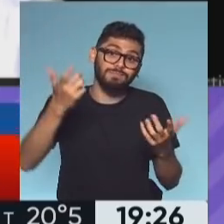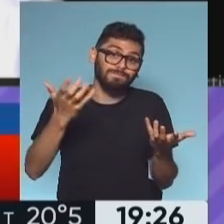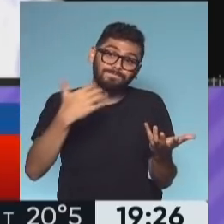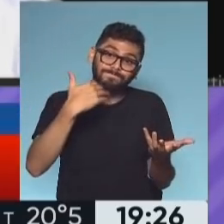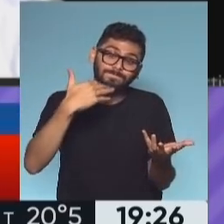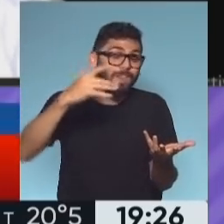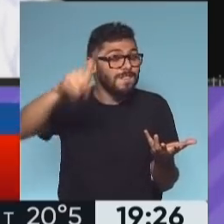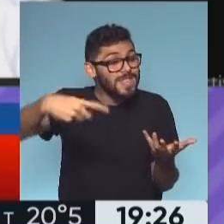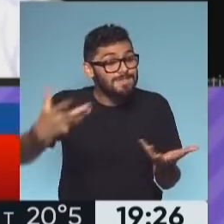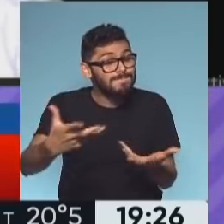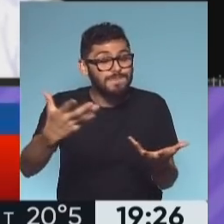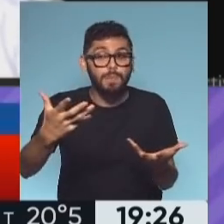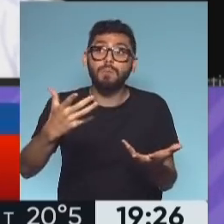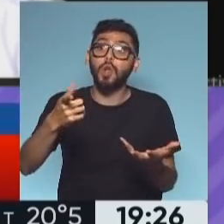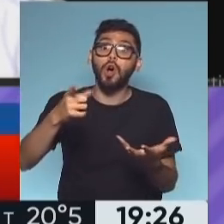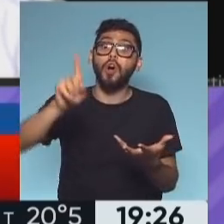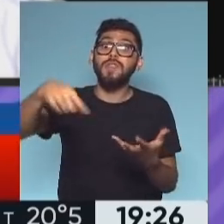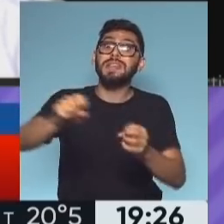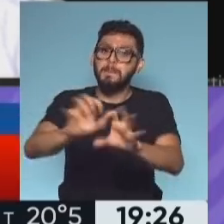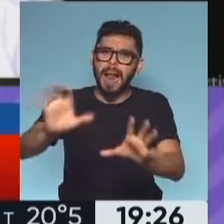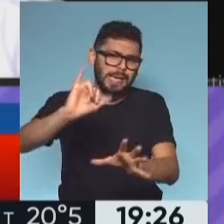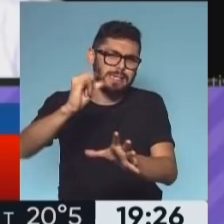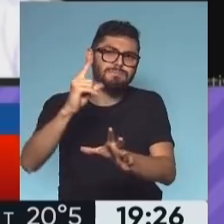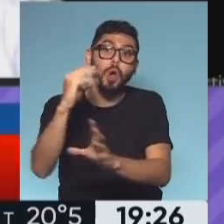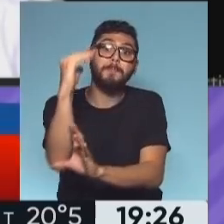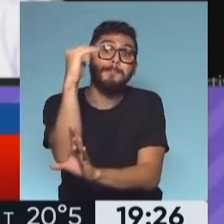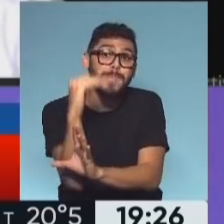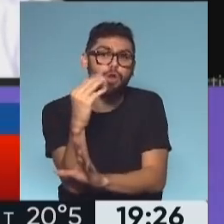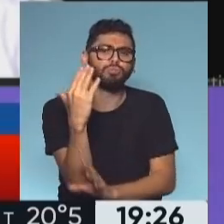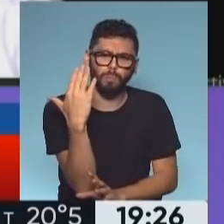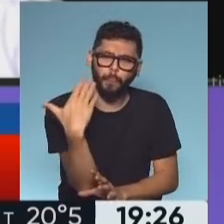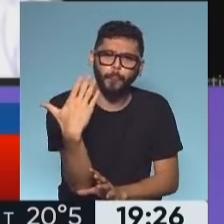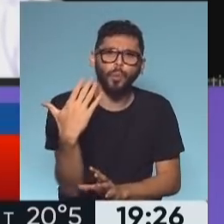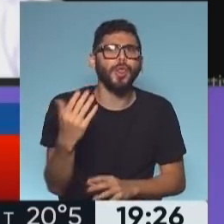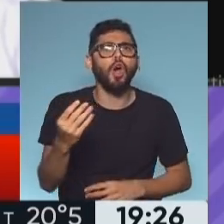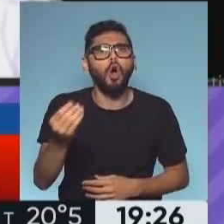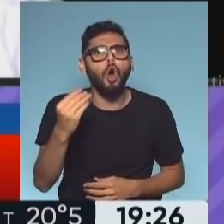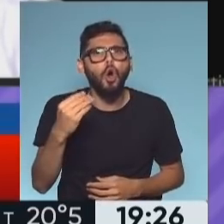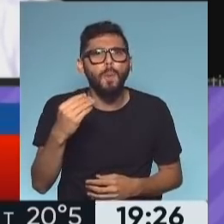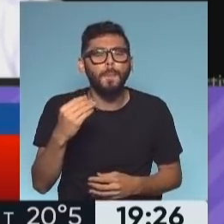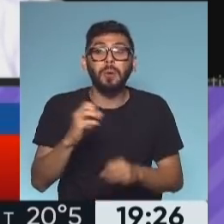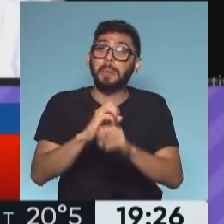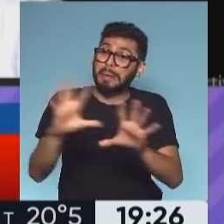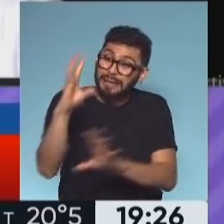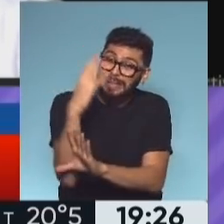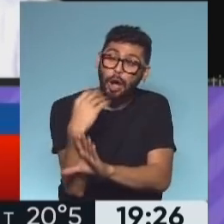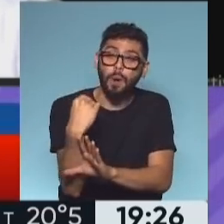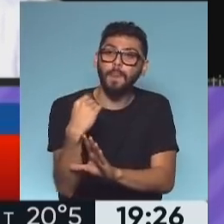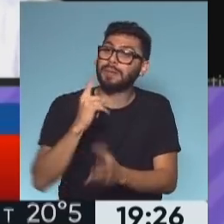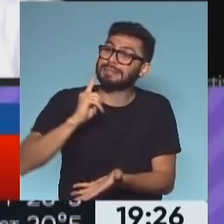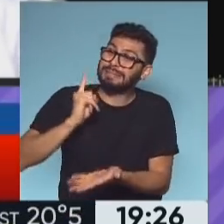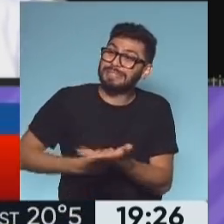menos, de minimizar ese daño. Y la única forma de hacerlo es tomando medidas de aislamiento